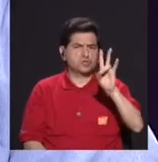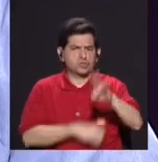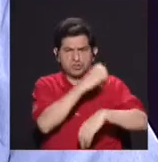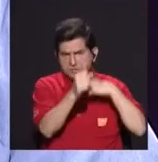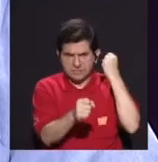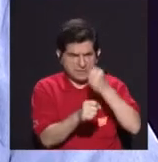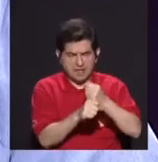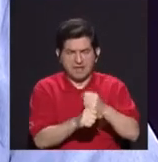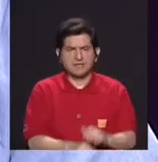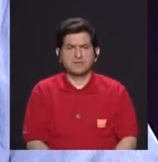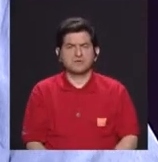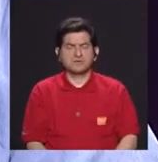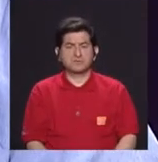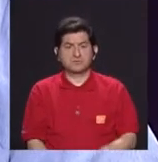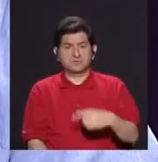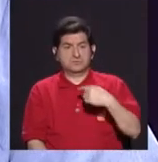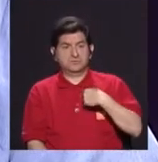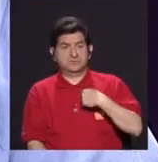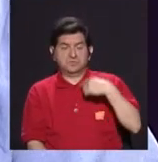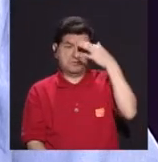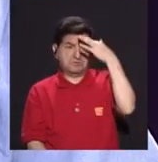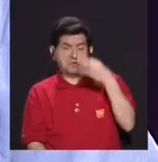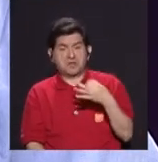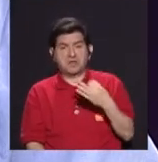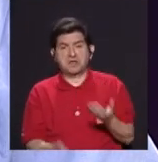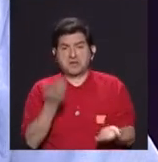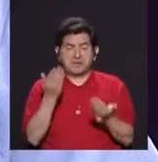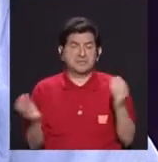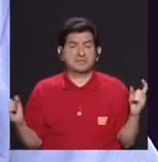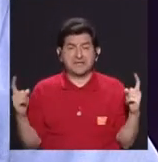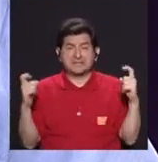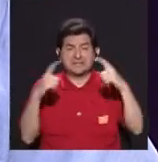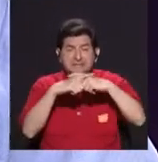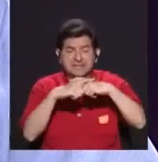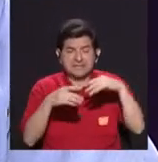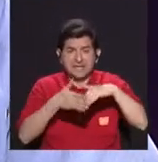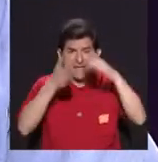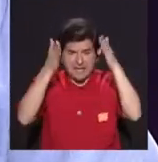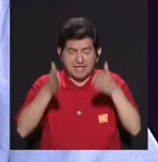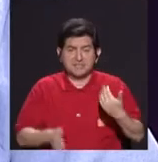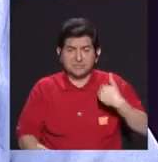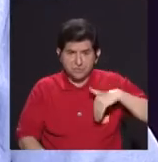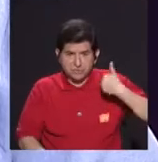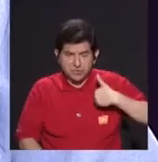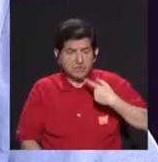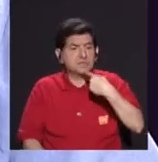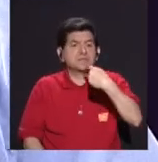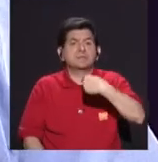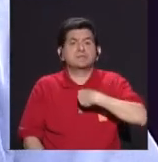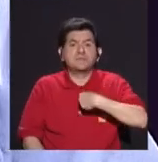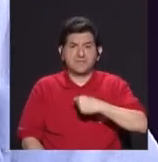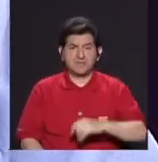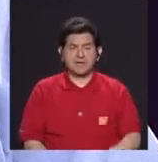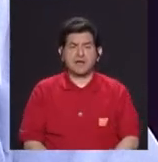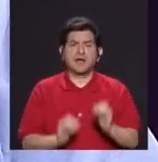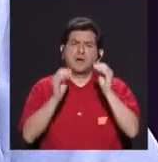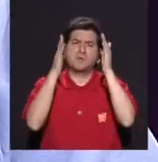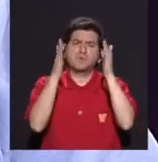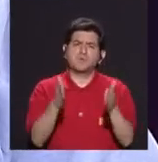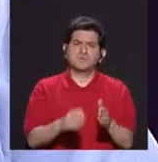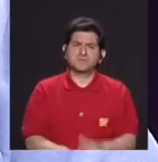para mí era lo más complejo era que algún estudiante varón me dijera profe